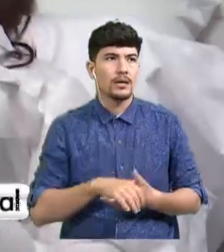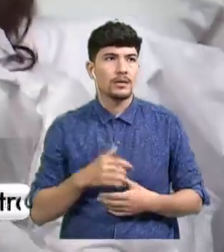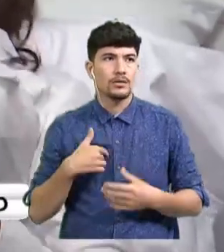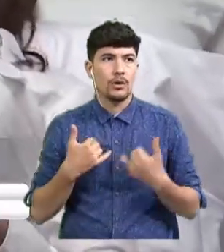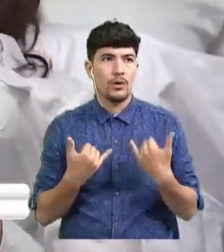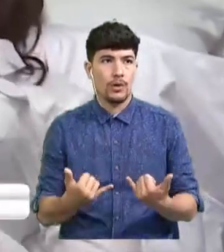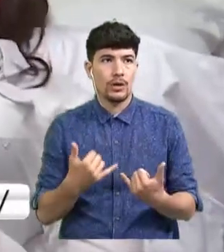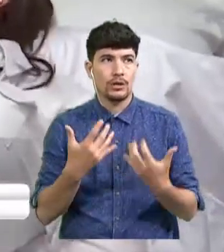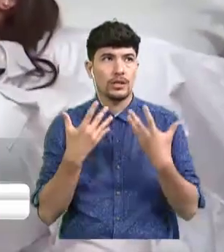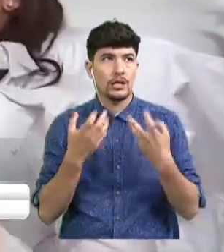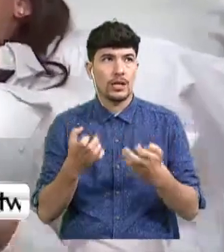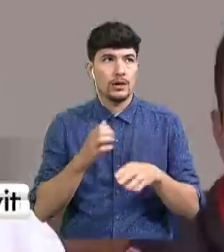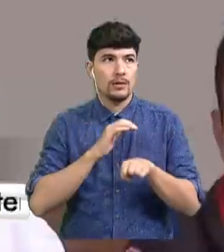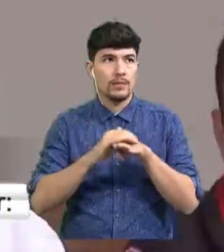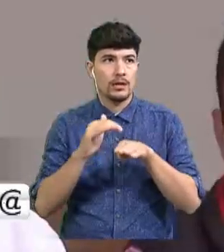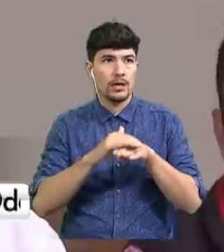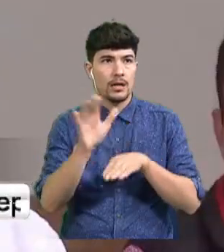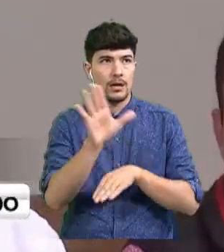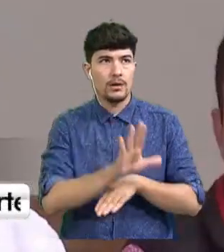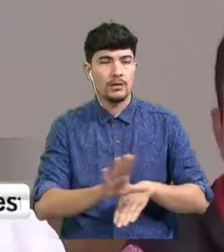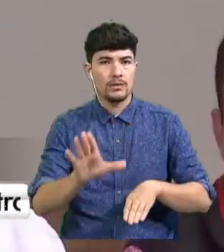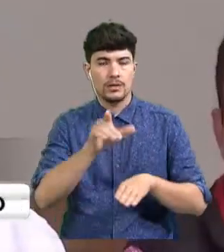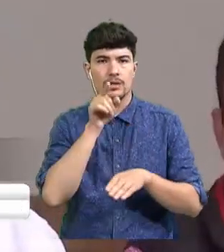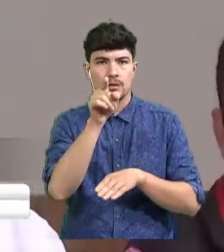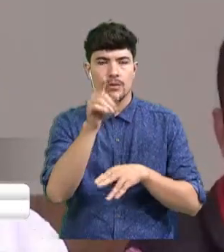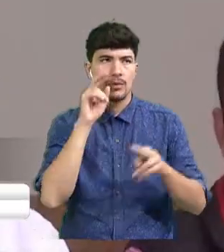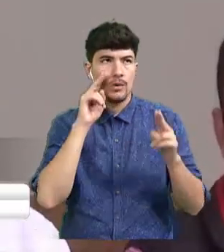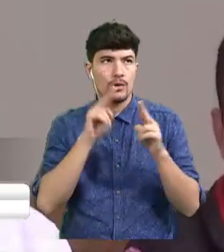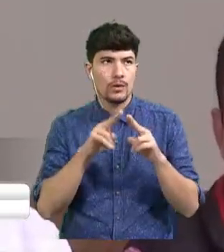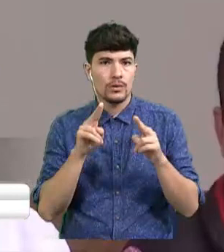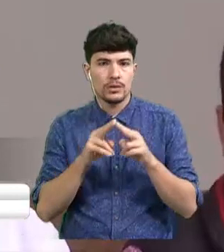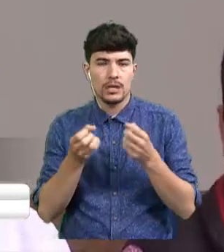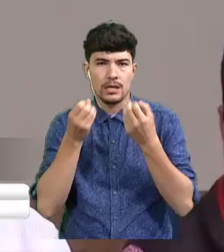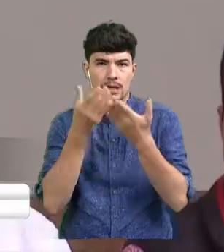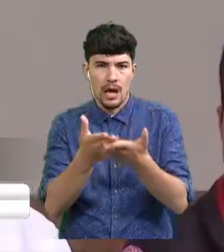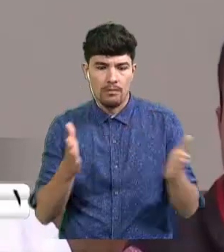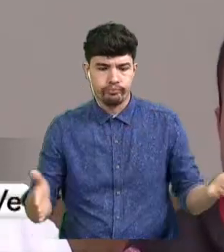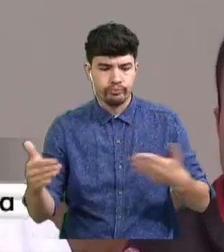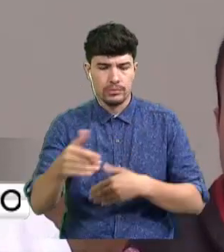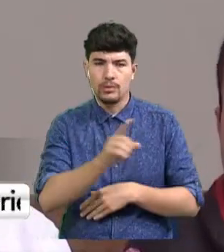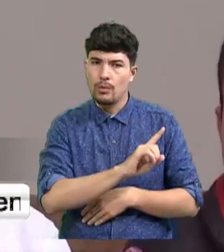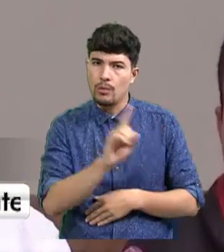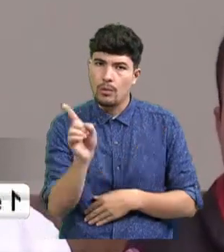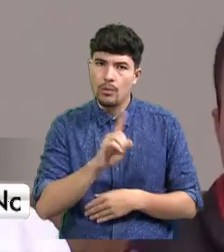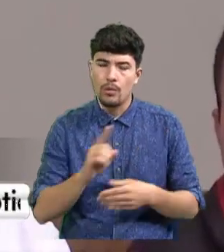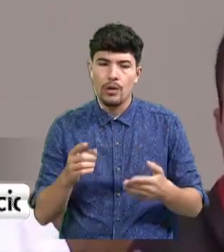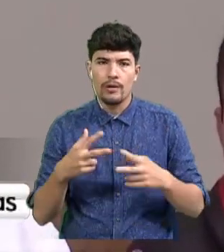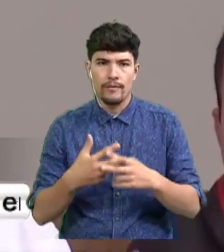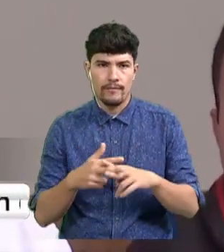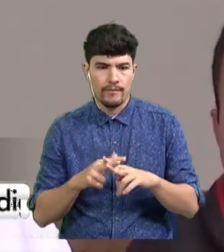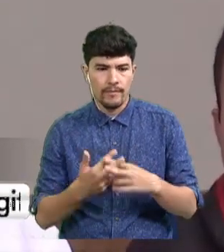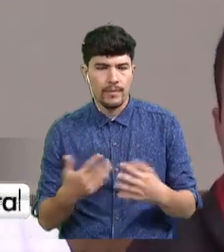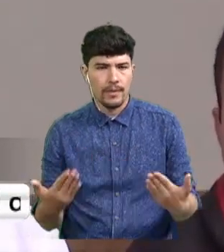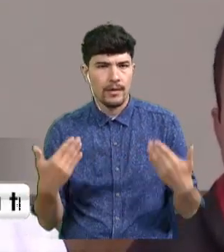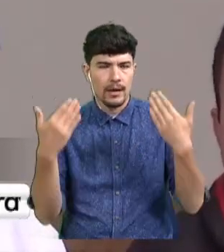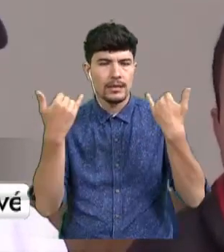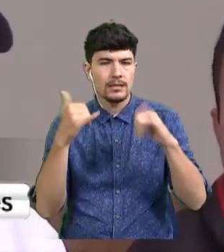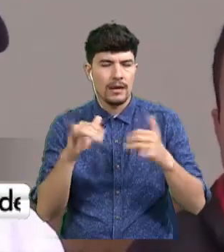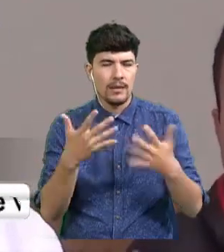que vayan esta semana al Hospital del Norte y conozcan no una dotación en cajas, sino una dotación funcionando cercana